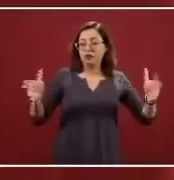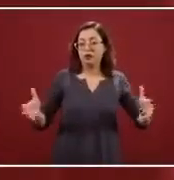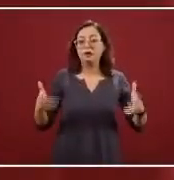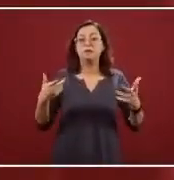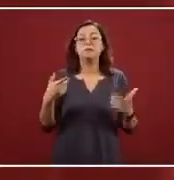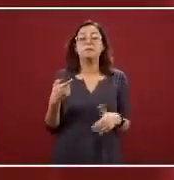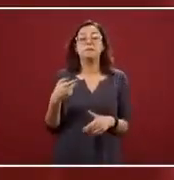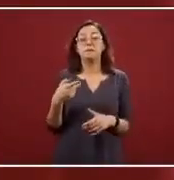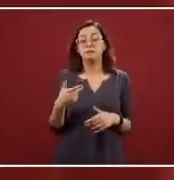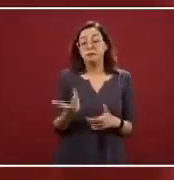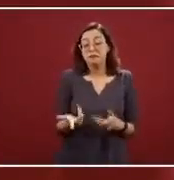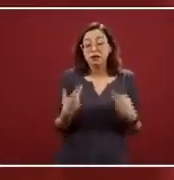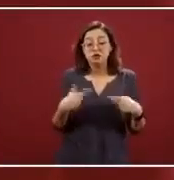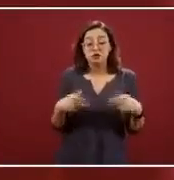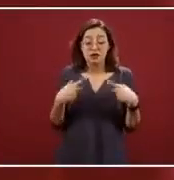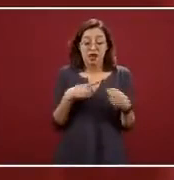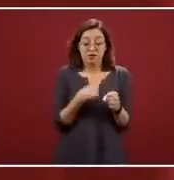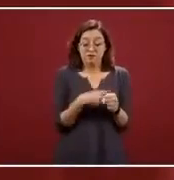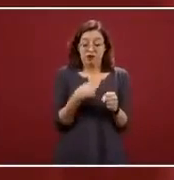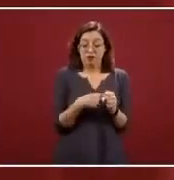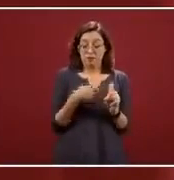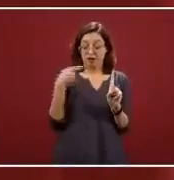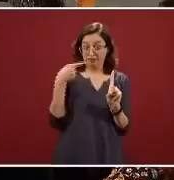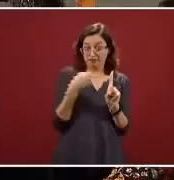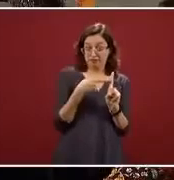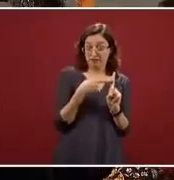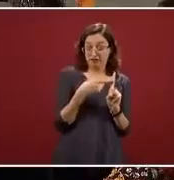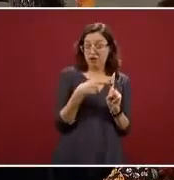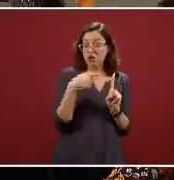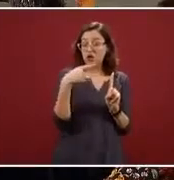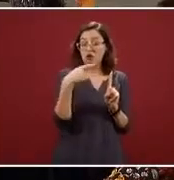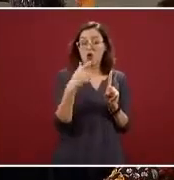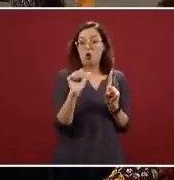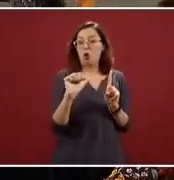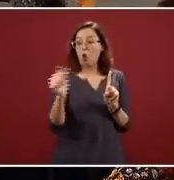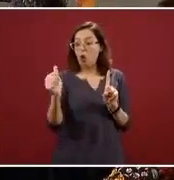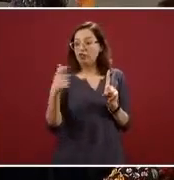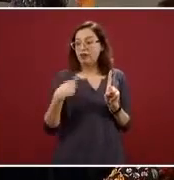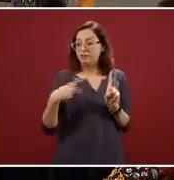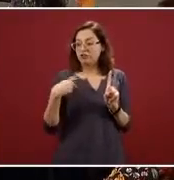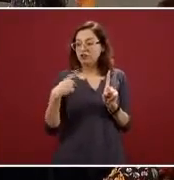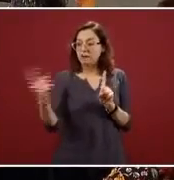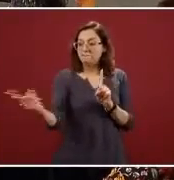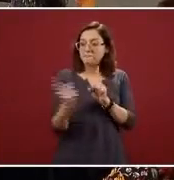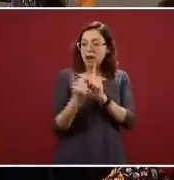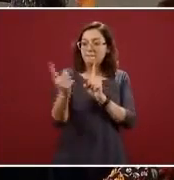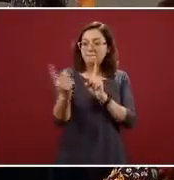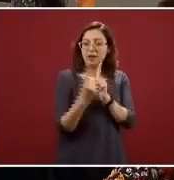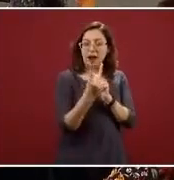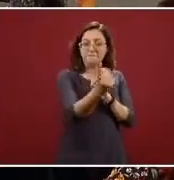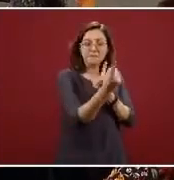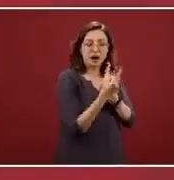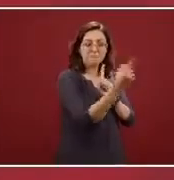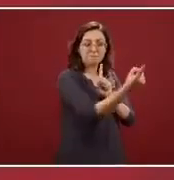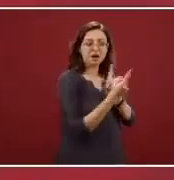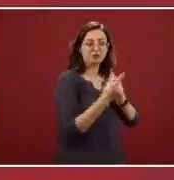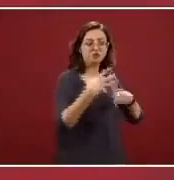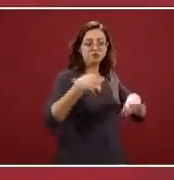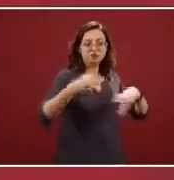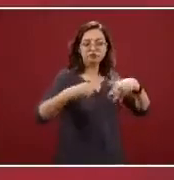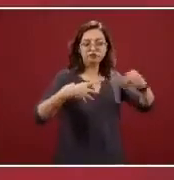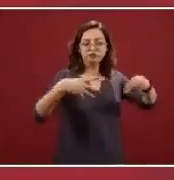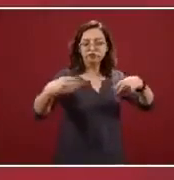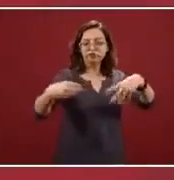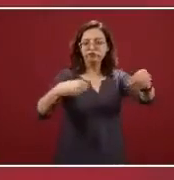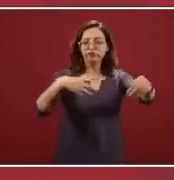muy importante porque nos ayuda a ver cuál es la dinámica que se está teniendo en relación a la transmisión secundaria